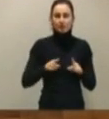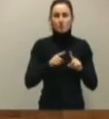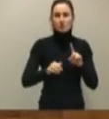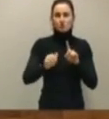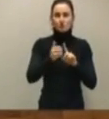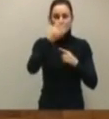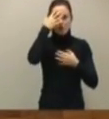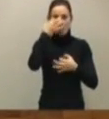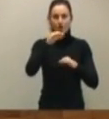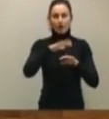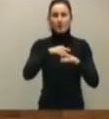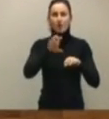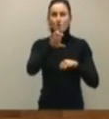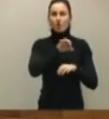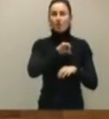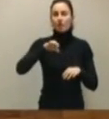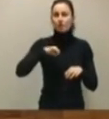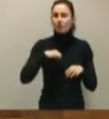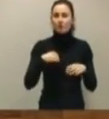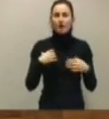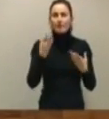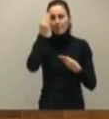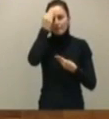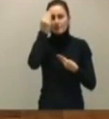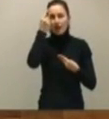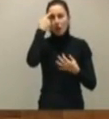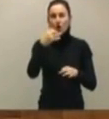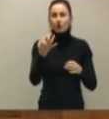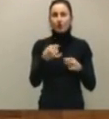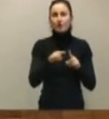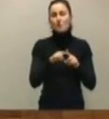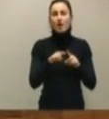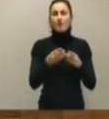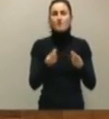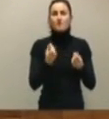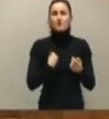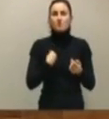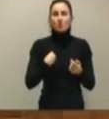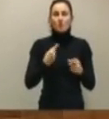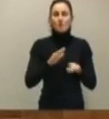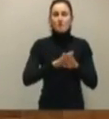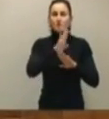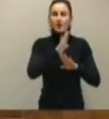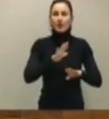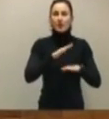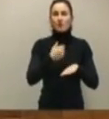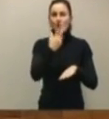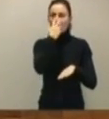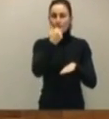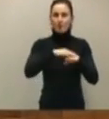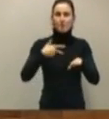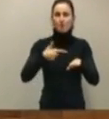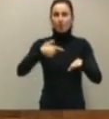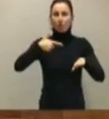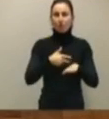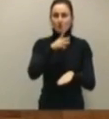razonable para esta comunidad consiste poco más o menos que en dispararse un tiro en el pie acudiendo a la prórroga presupuestaria